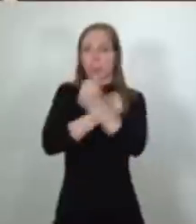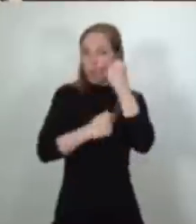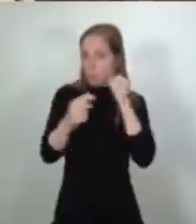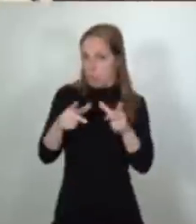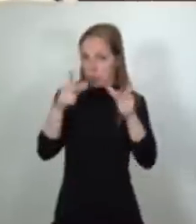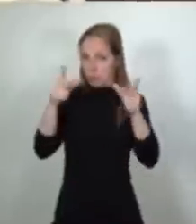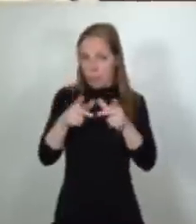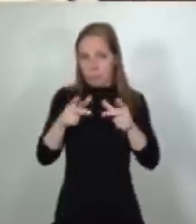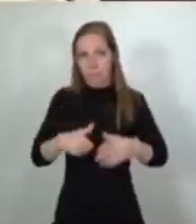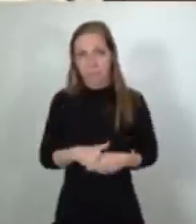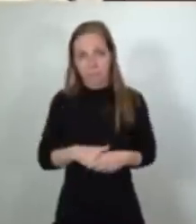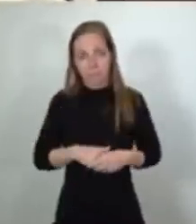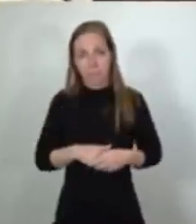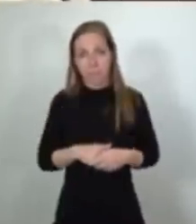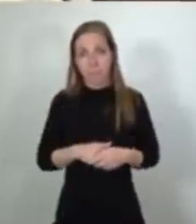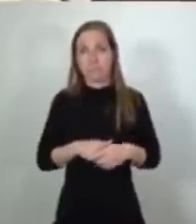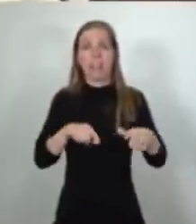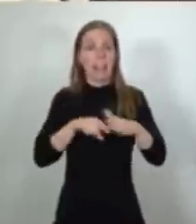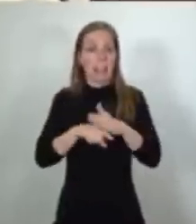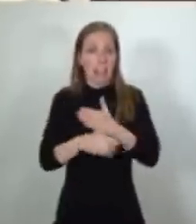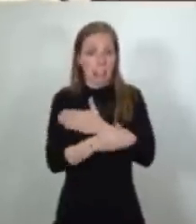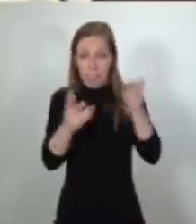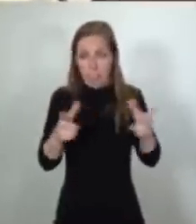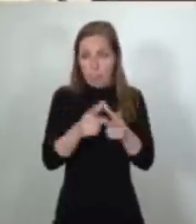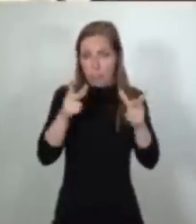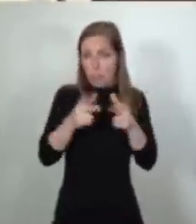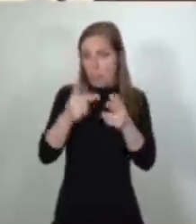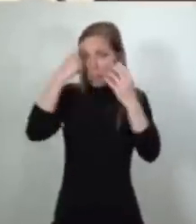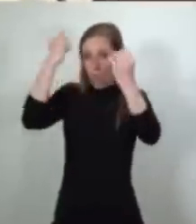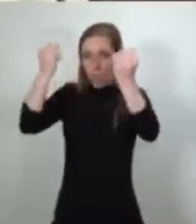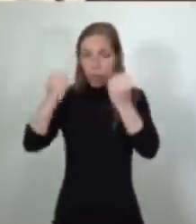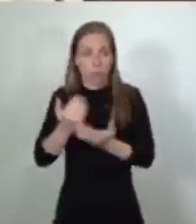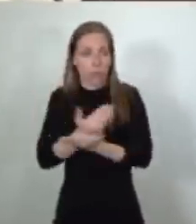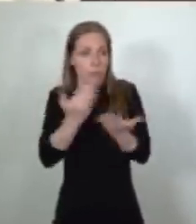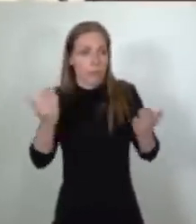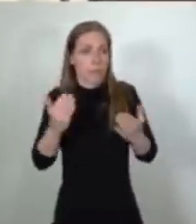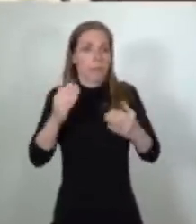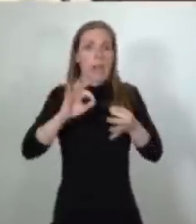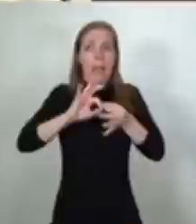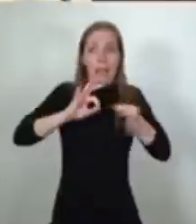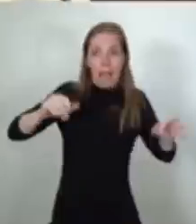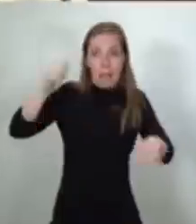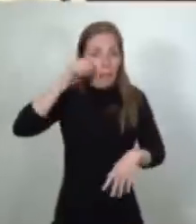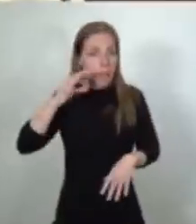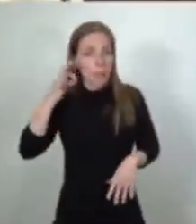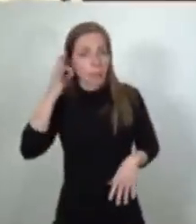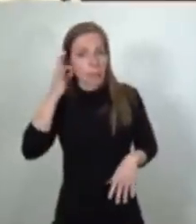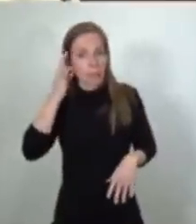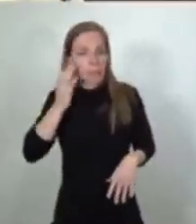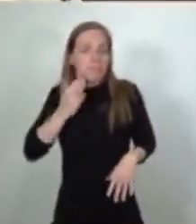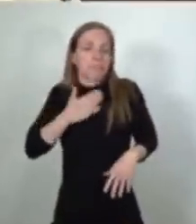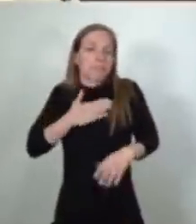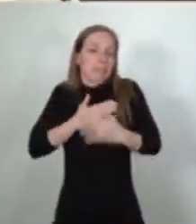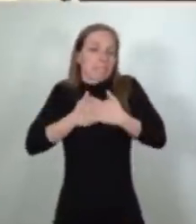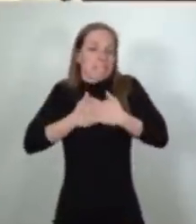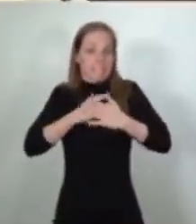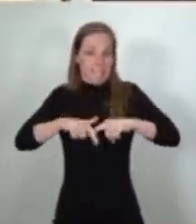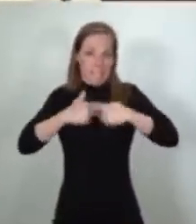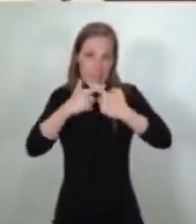Social, agentes sociales, autoridades, amigos y amigas, mi querida familia.